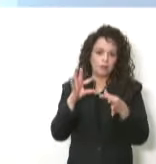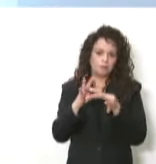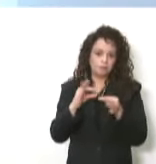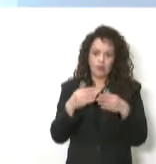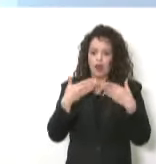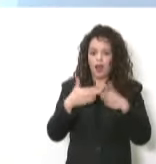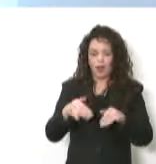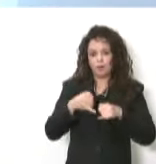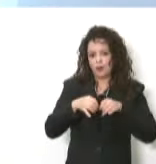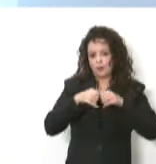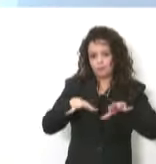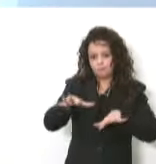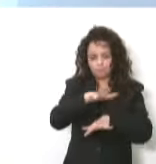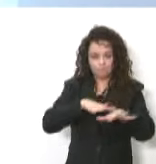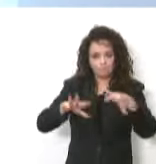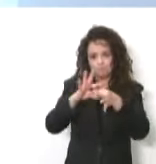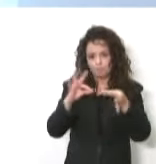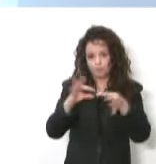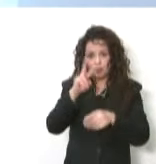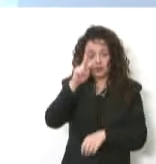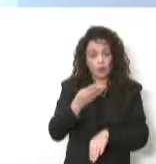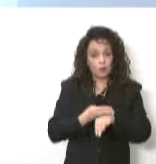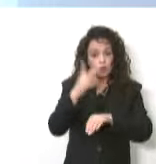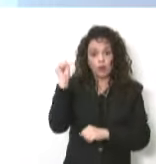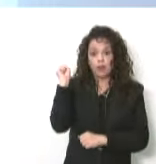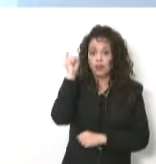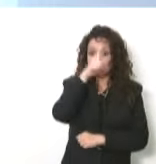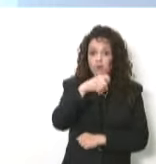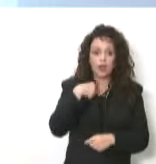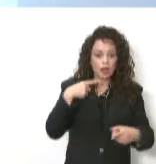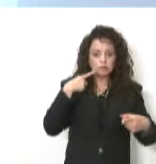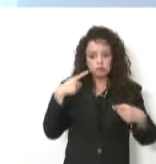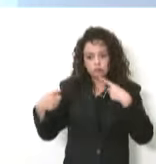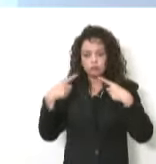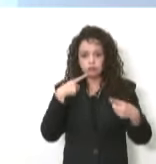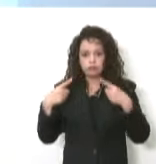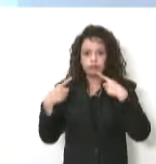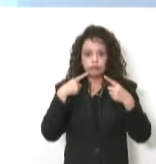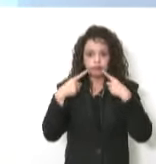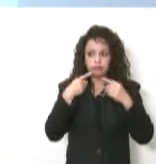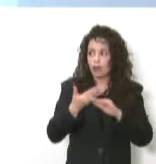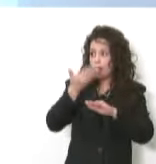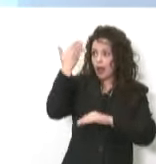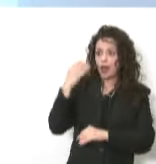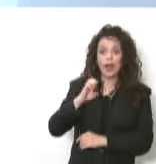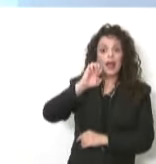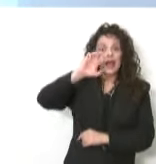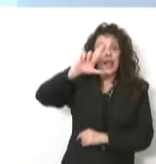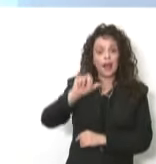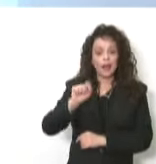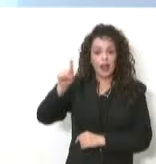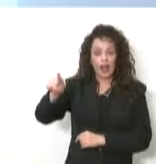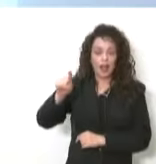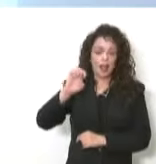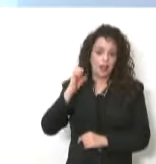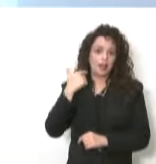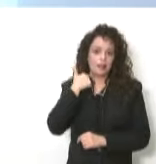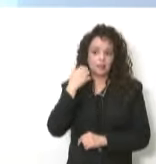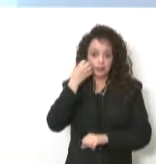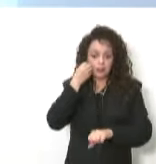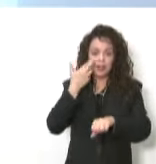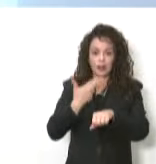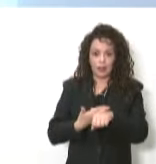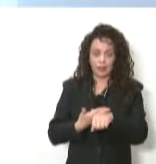muy difícil discusión que tuve yo que librar por la red con el entonces secretario, cuando se